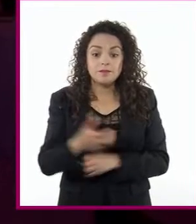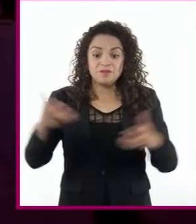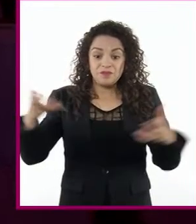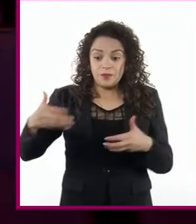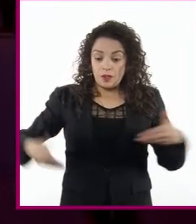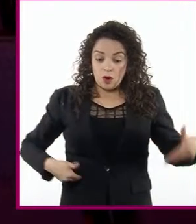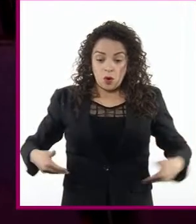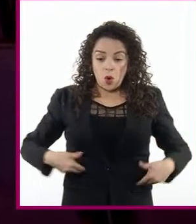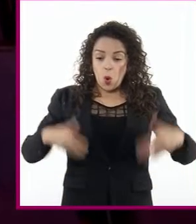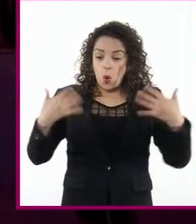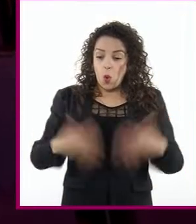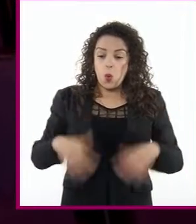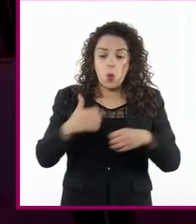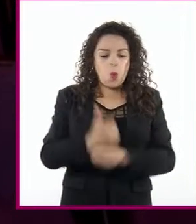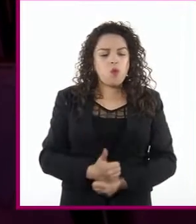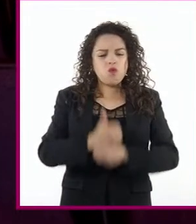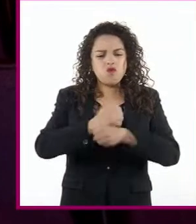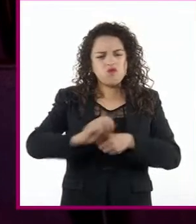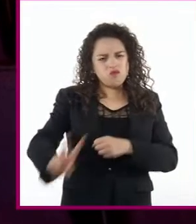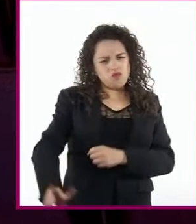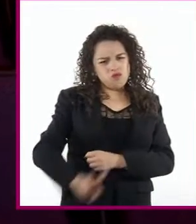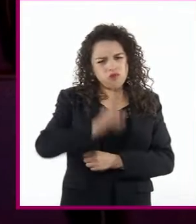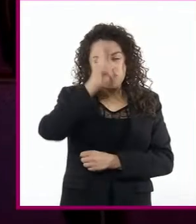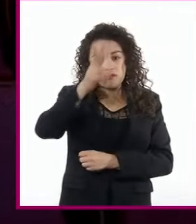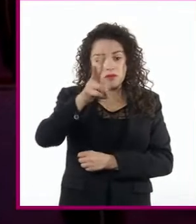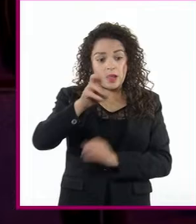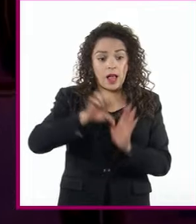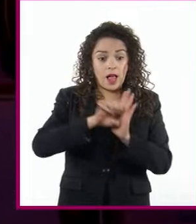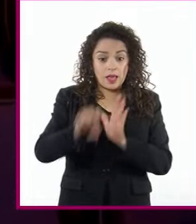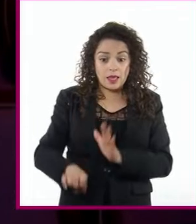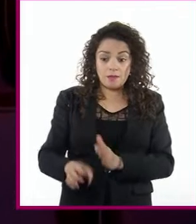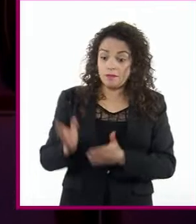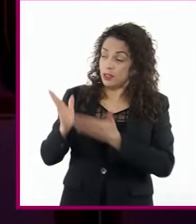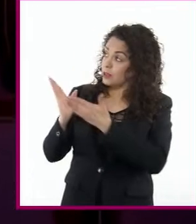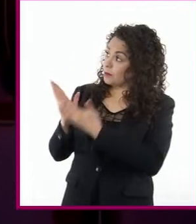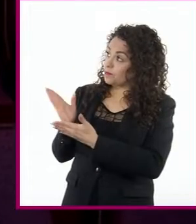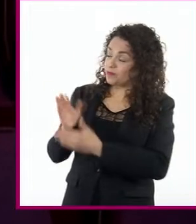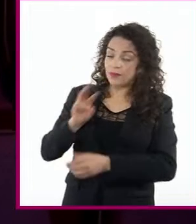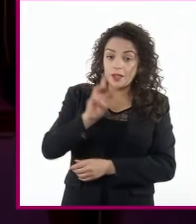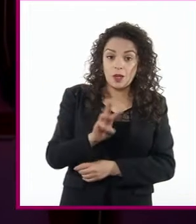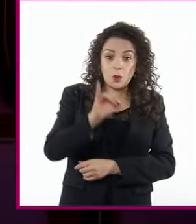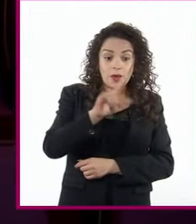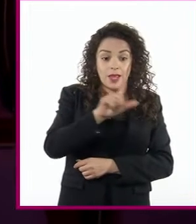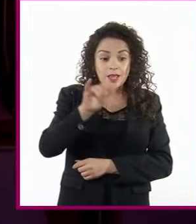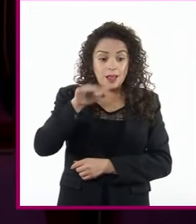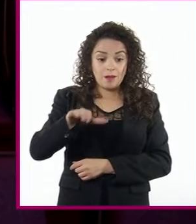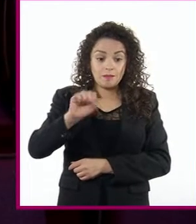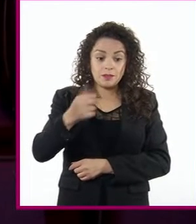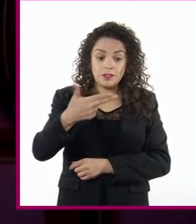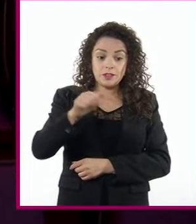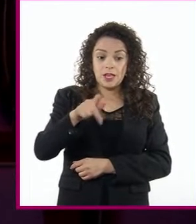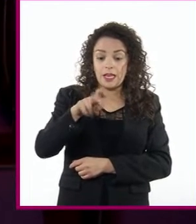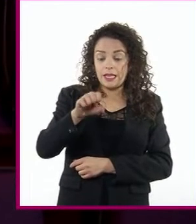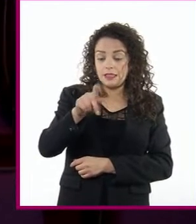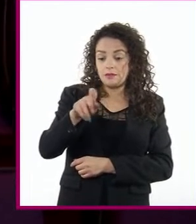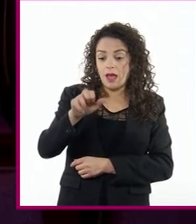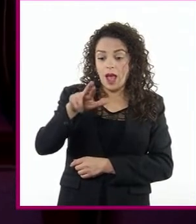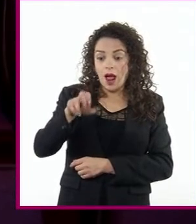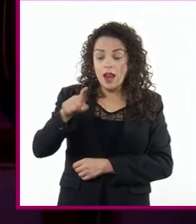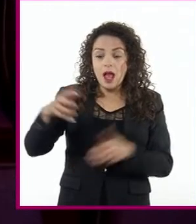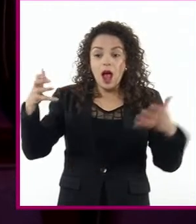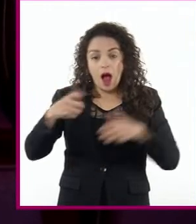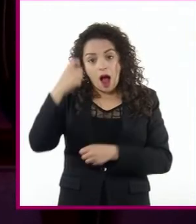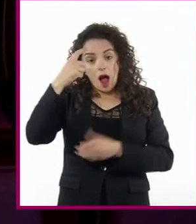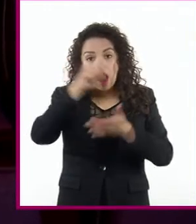y tragedias de venganza. William Shakespeare, escritor de esta época, crea obras cuyos